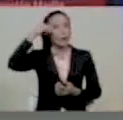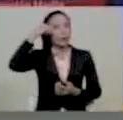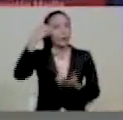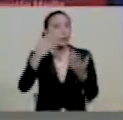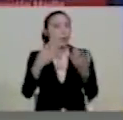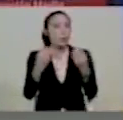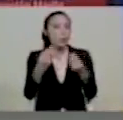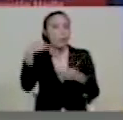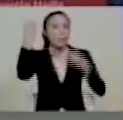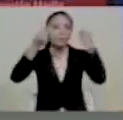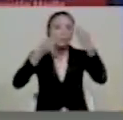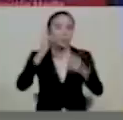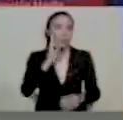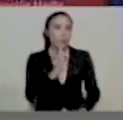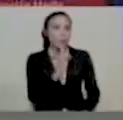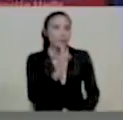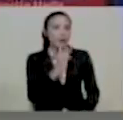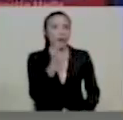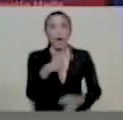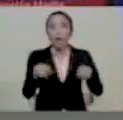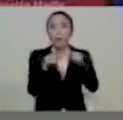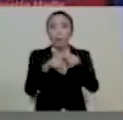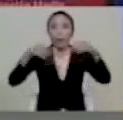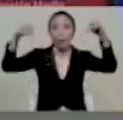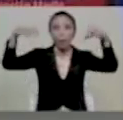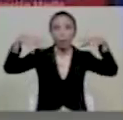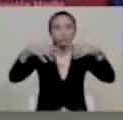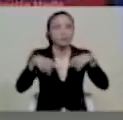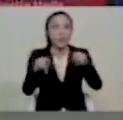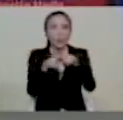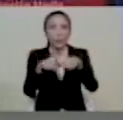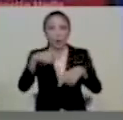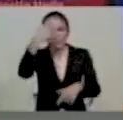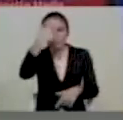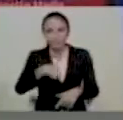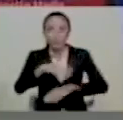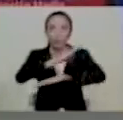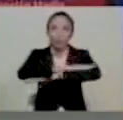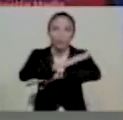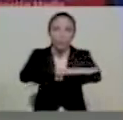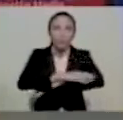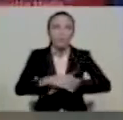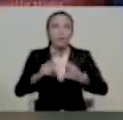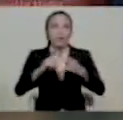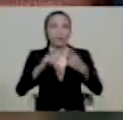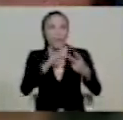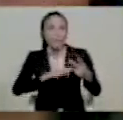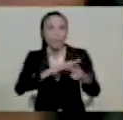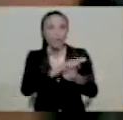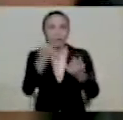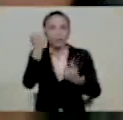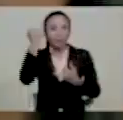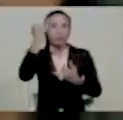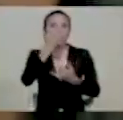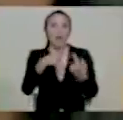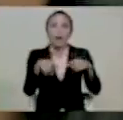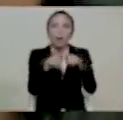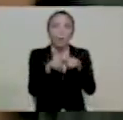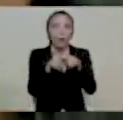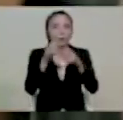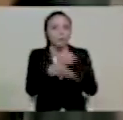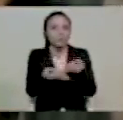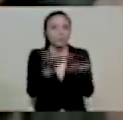bolivariano. Y ustedes son luz para Venezuela, son moral para nuestra patria. Y con ese pensamiento, con la doctrina